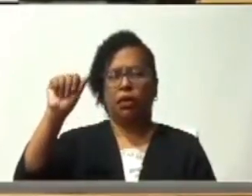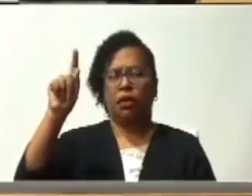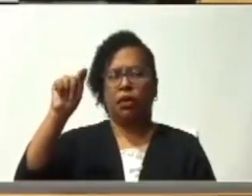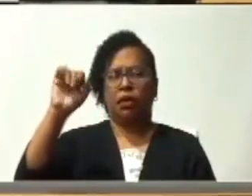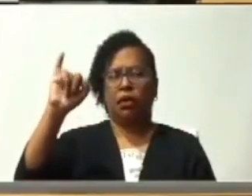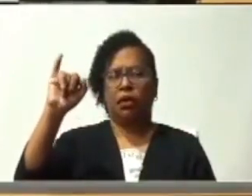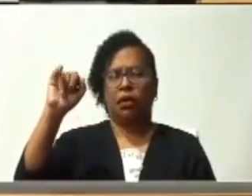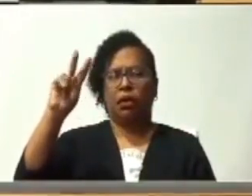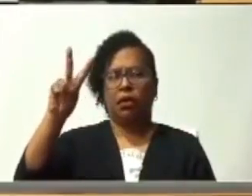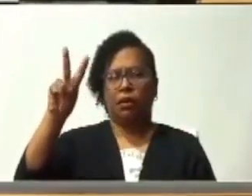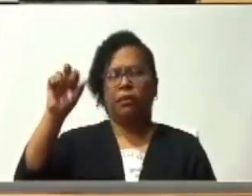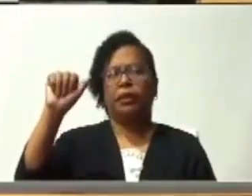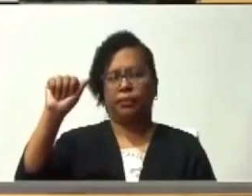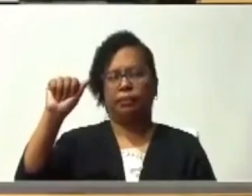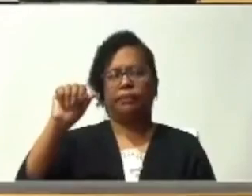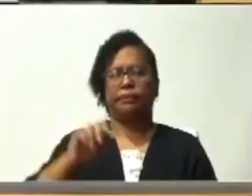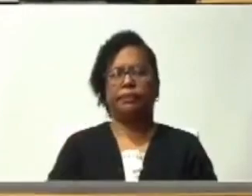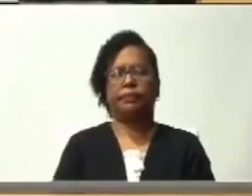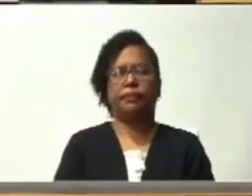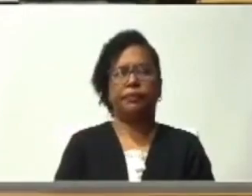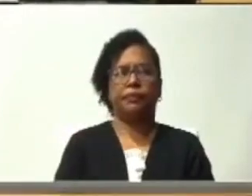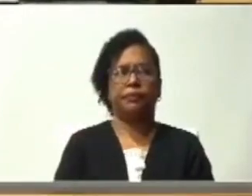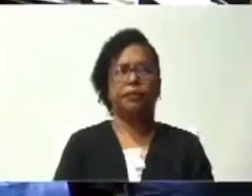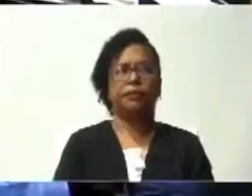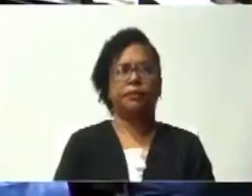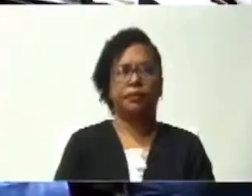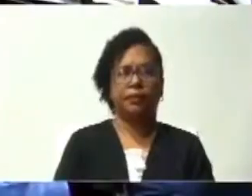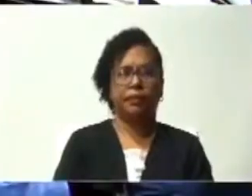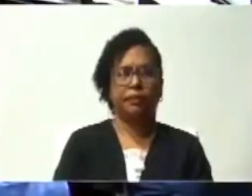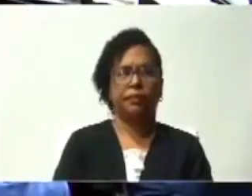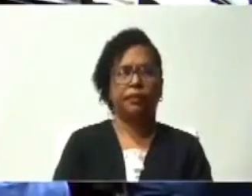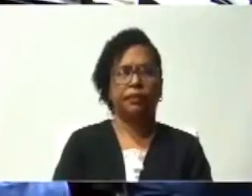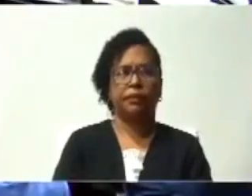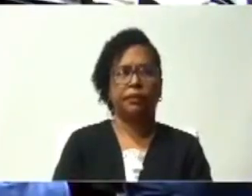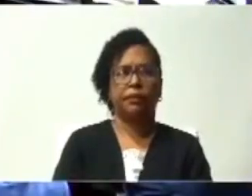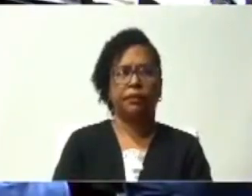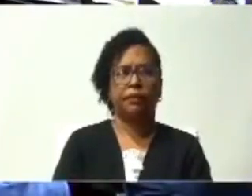Entonces vamos a...